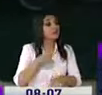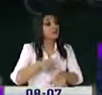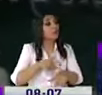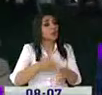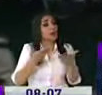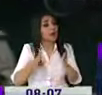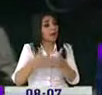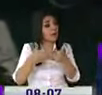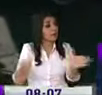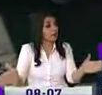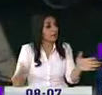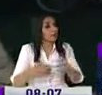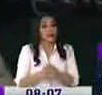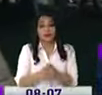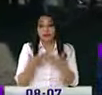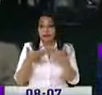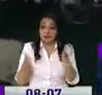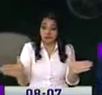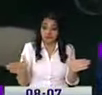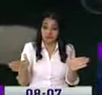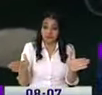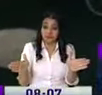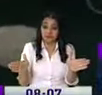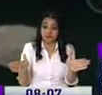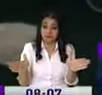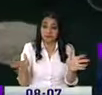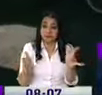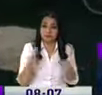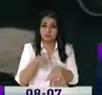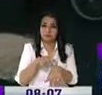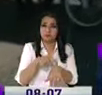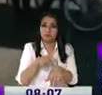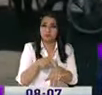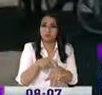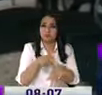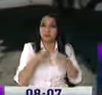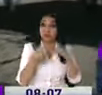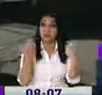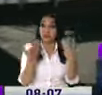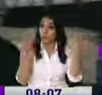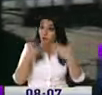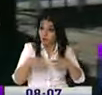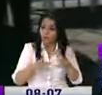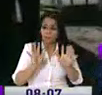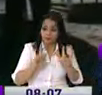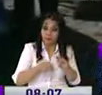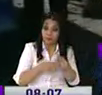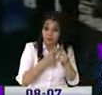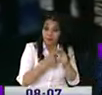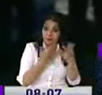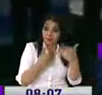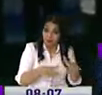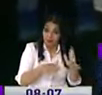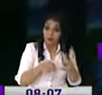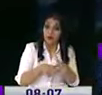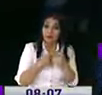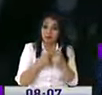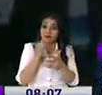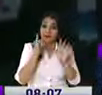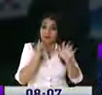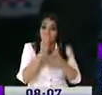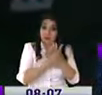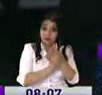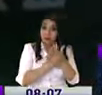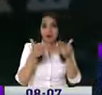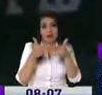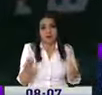calles? Bueno, las calles estarán aperturadas cuando ya el partido comience, una vez iniciado, 18:30, que las